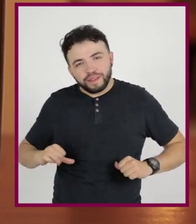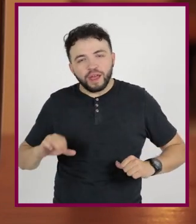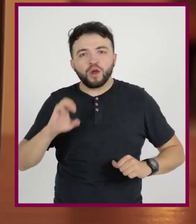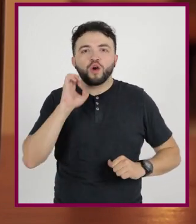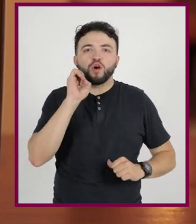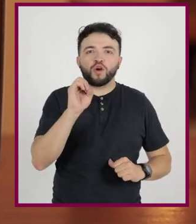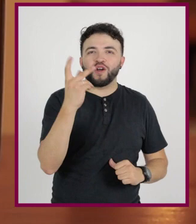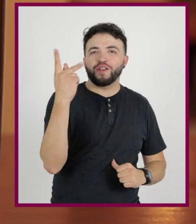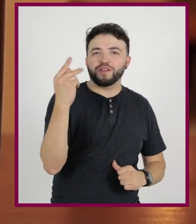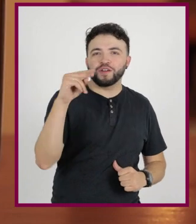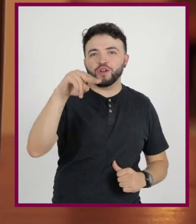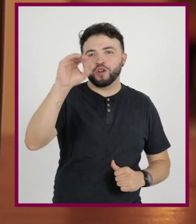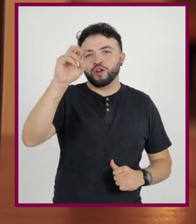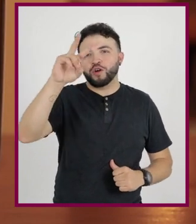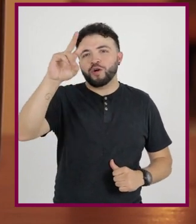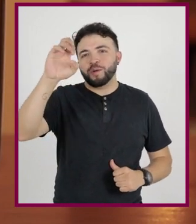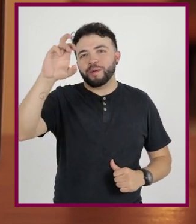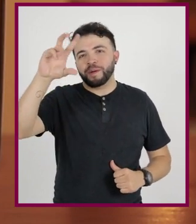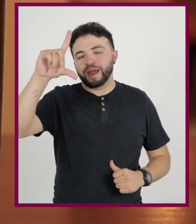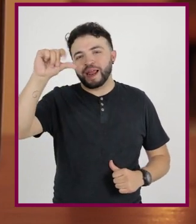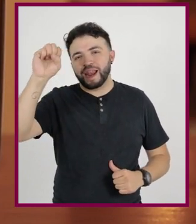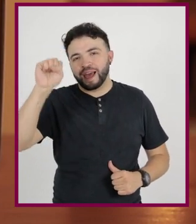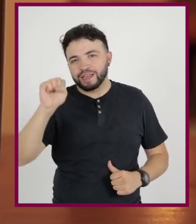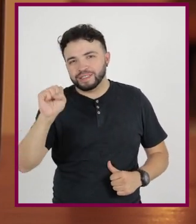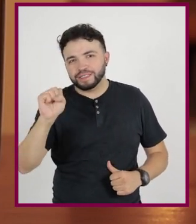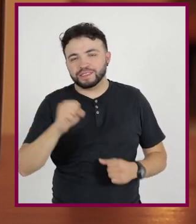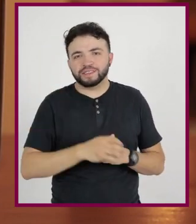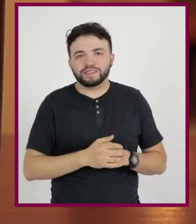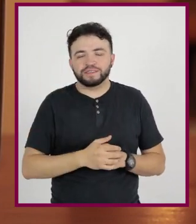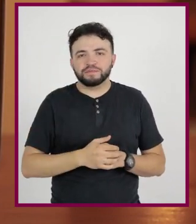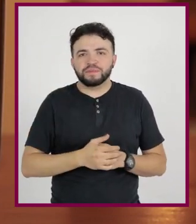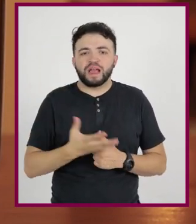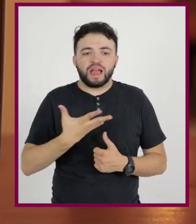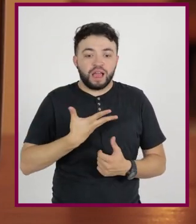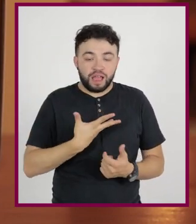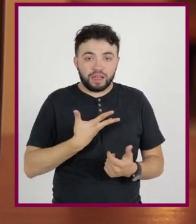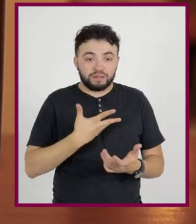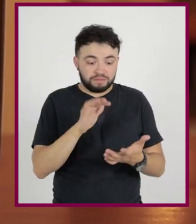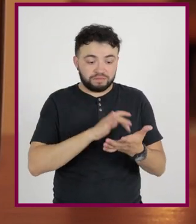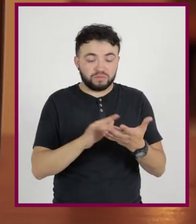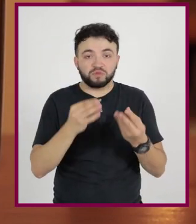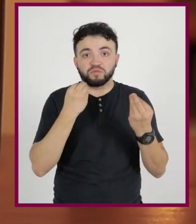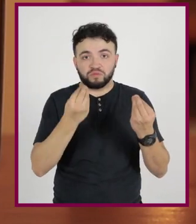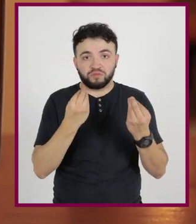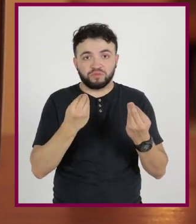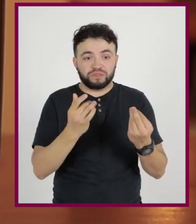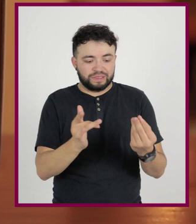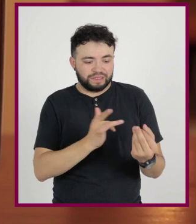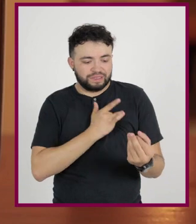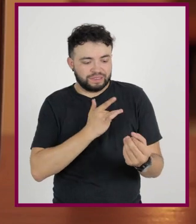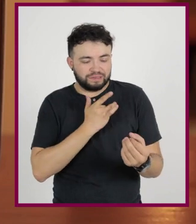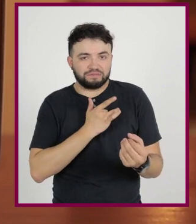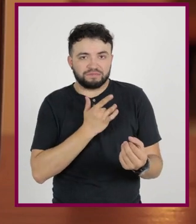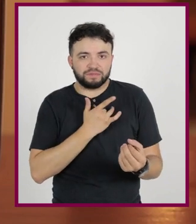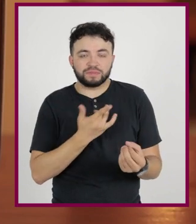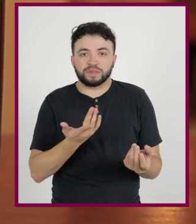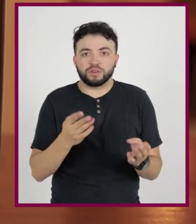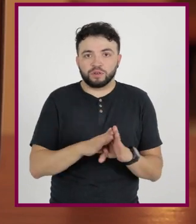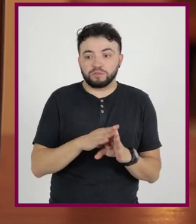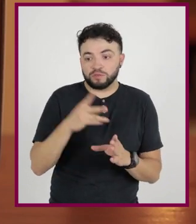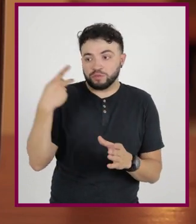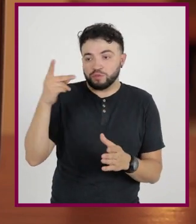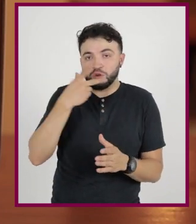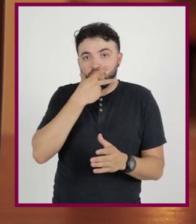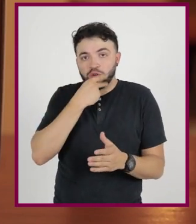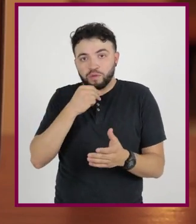las novelas. También definitivamente considero que son obras con muchos sentimientos de por medio, ya sea por parte